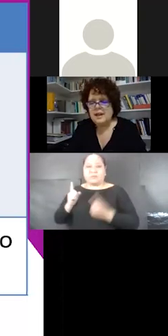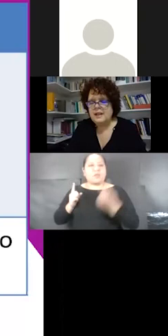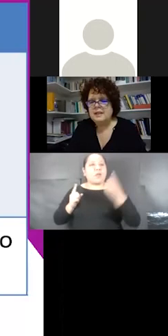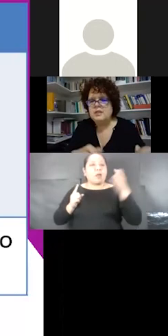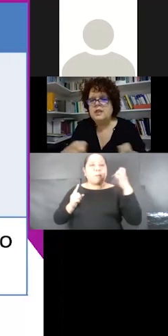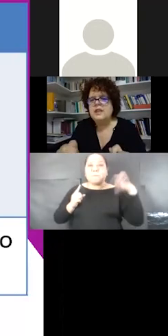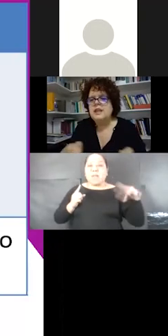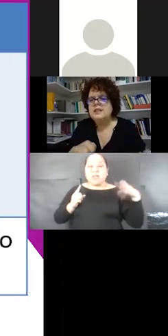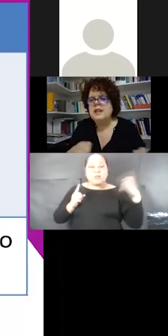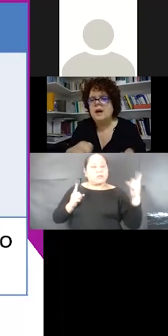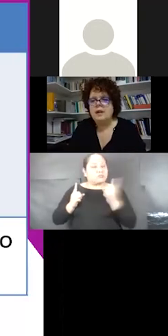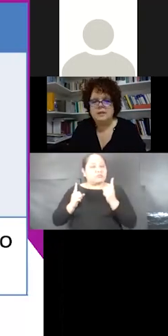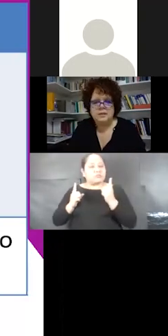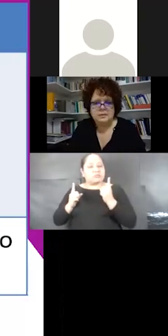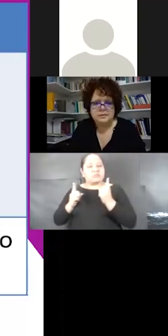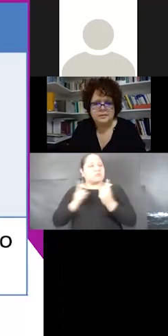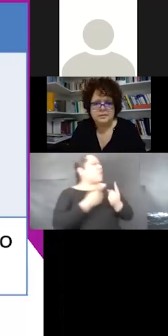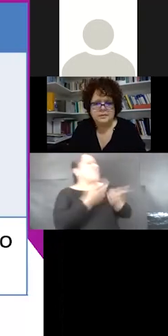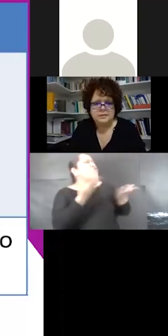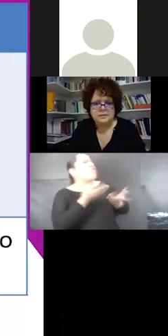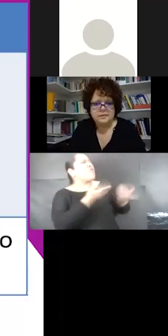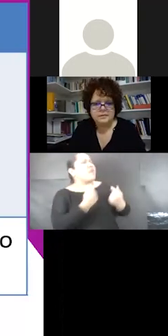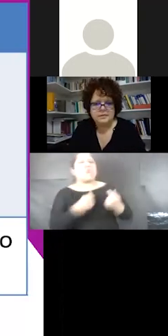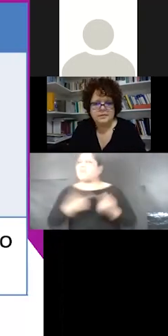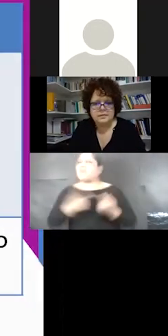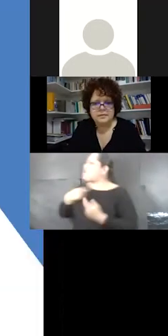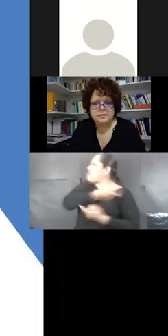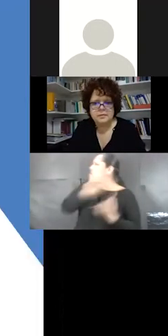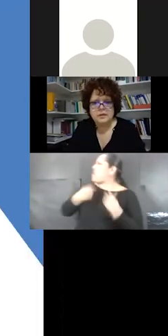a dar la intención de quién está hablando.